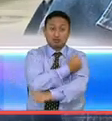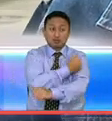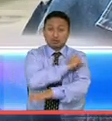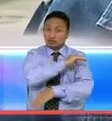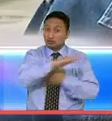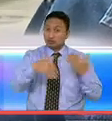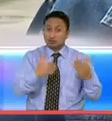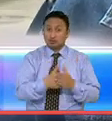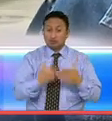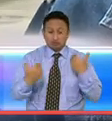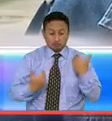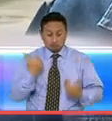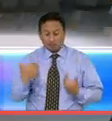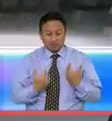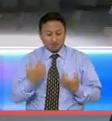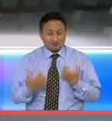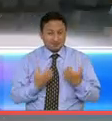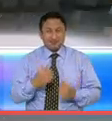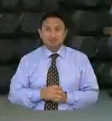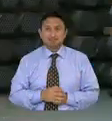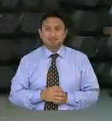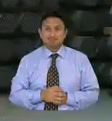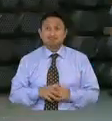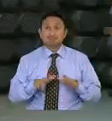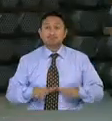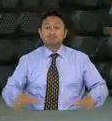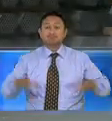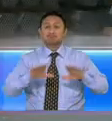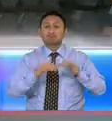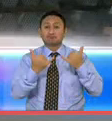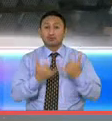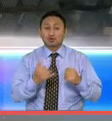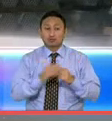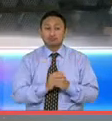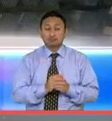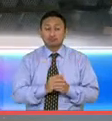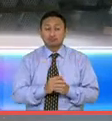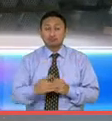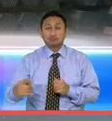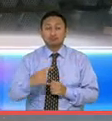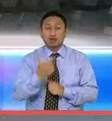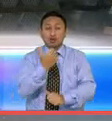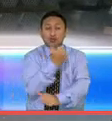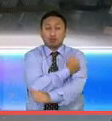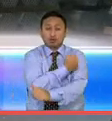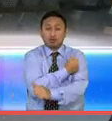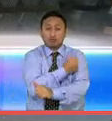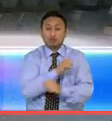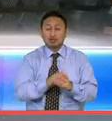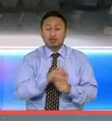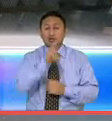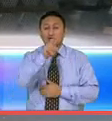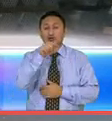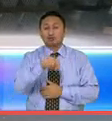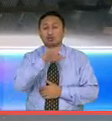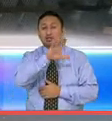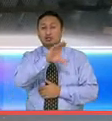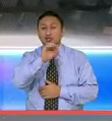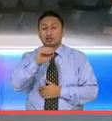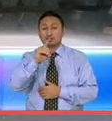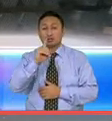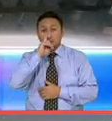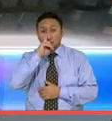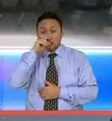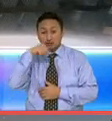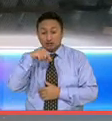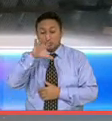estamos contentos, emocionados. Este sector tiene previsto ampliar la cobertura de vacunación a más de 2.500 empleados prevista